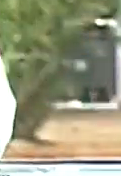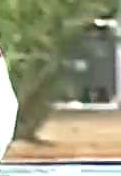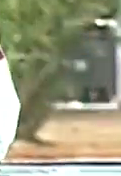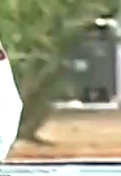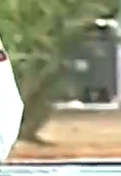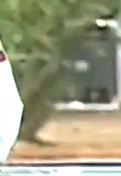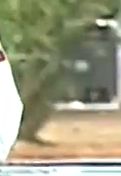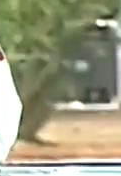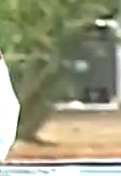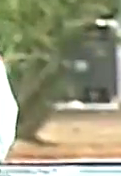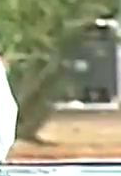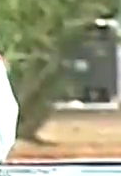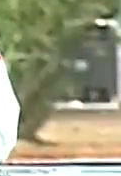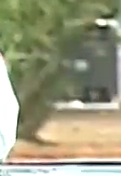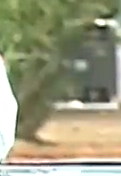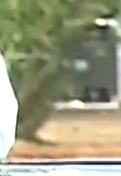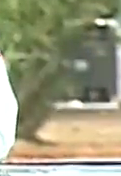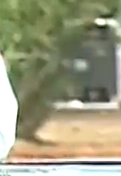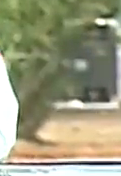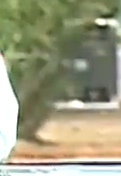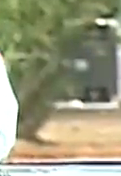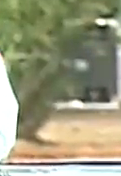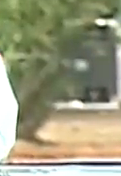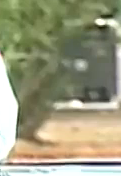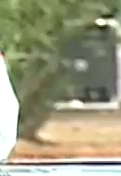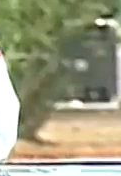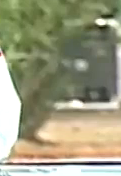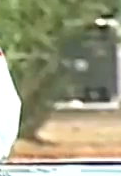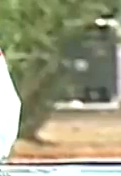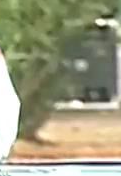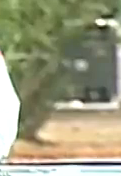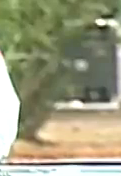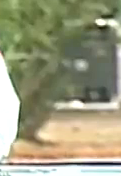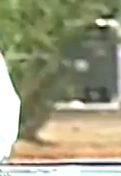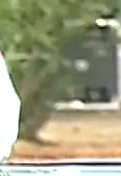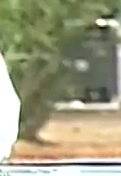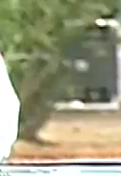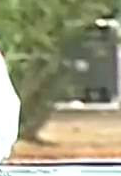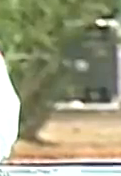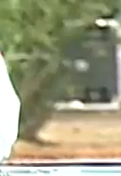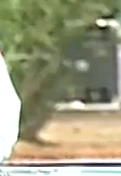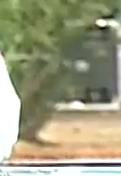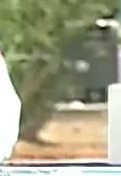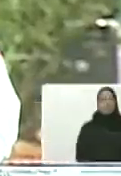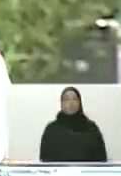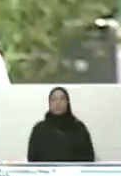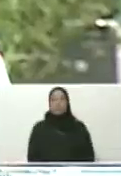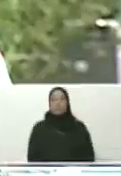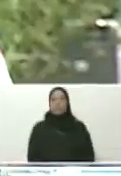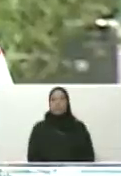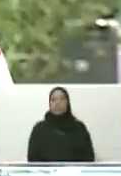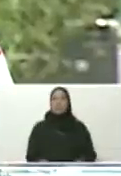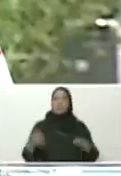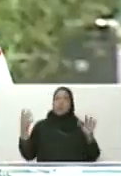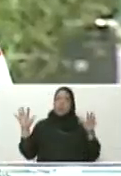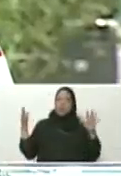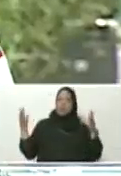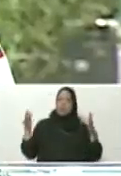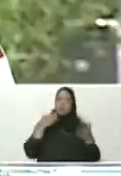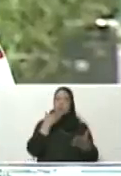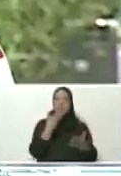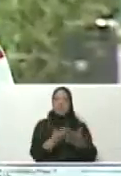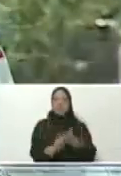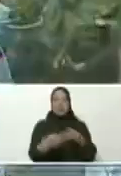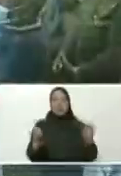Aplauso vale a los músicos, buena orquesta, sacando un mix de la dimensión latina. El